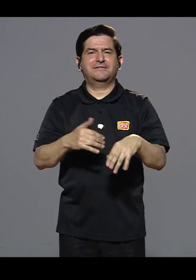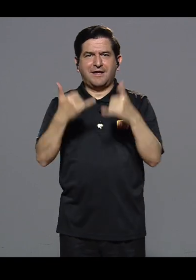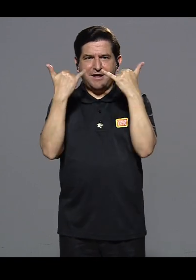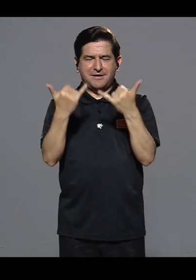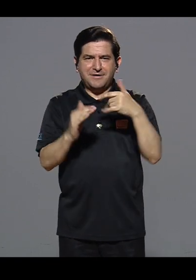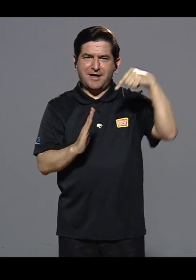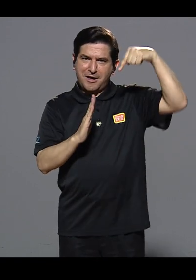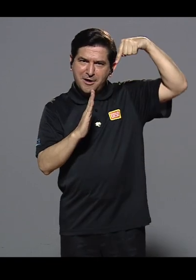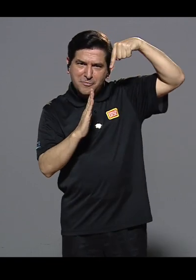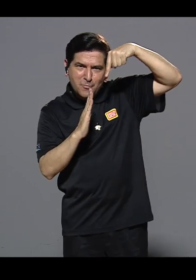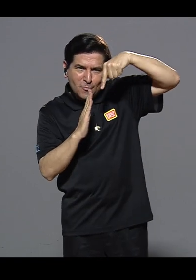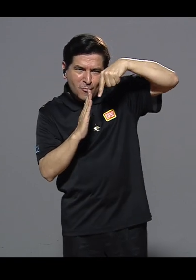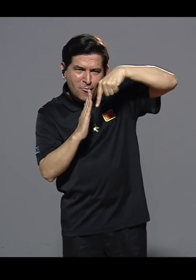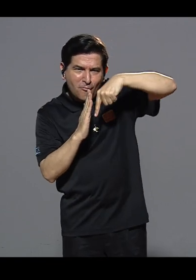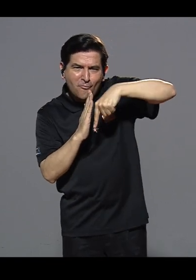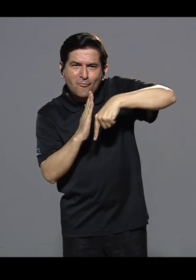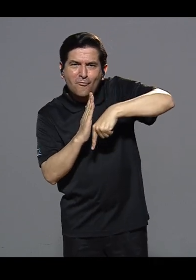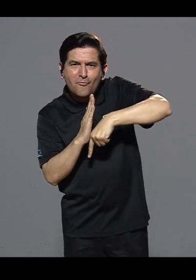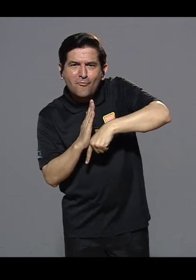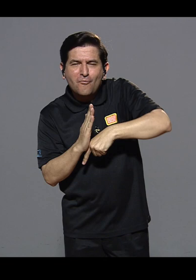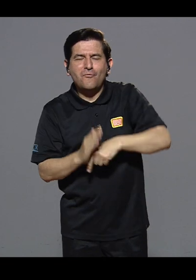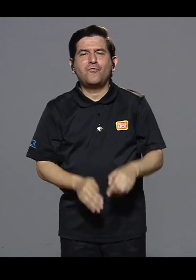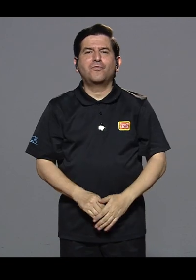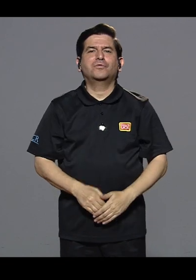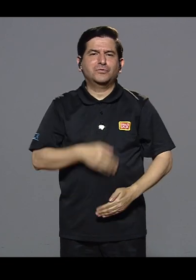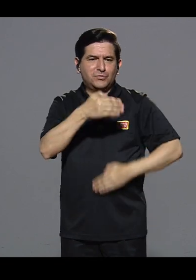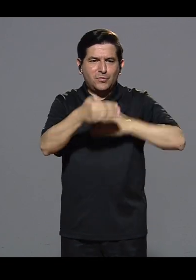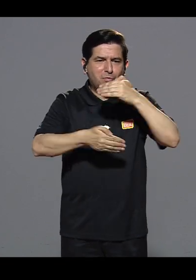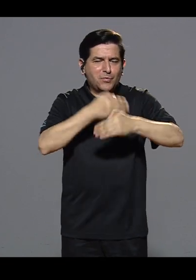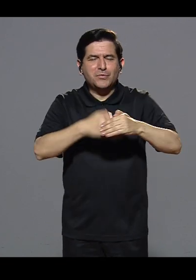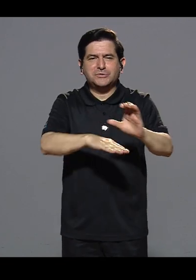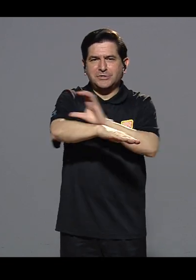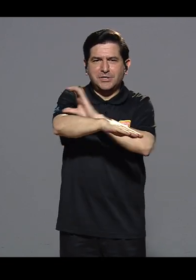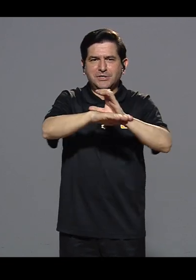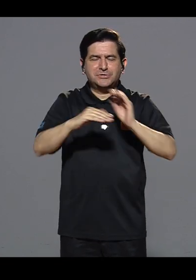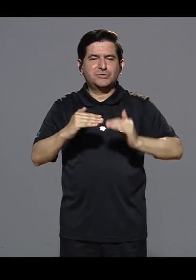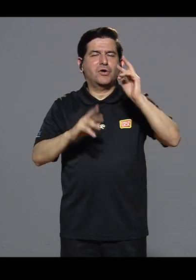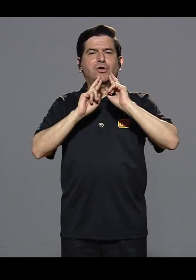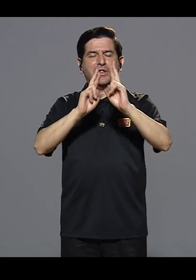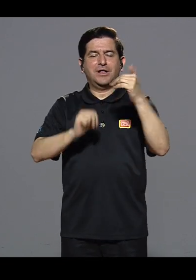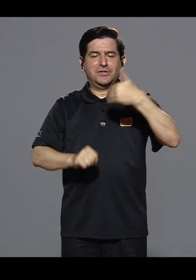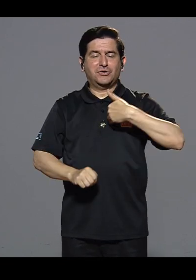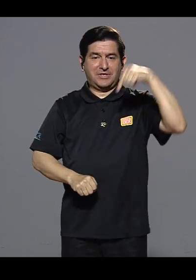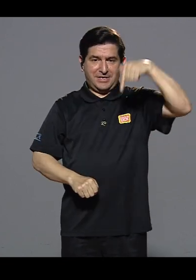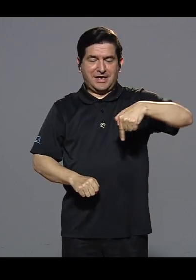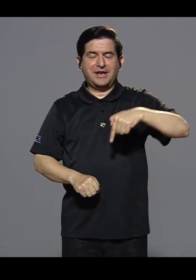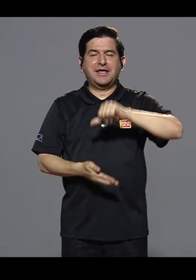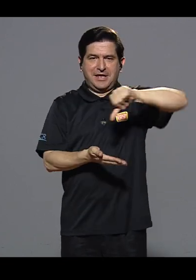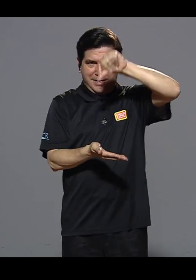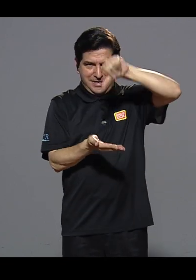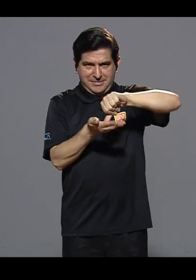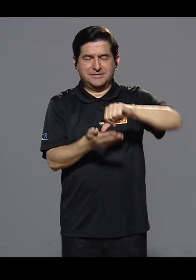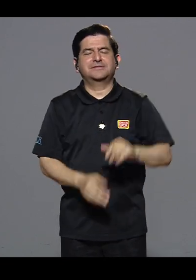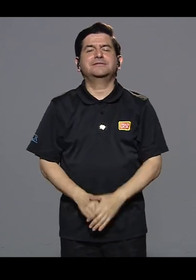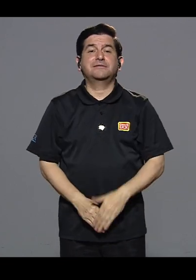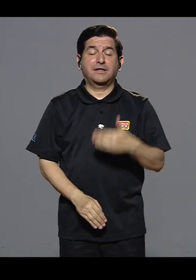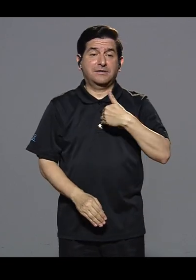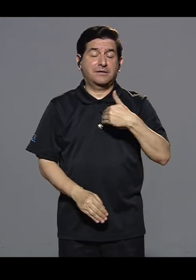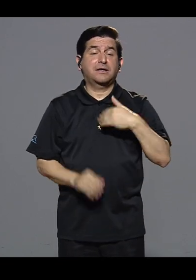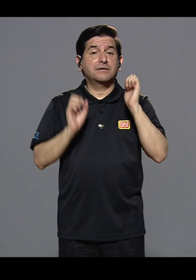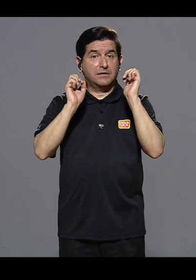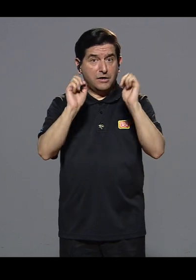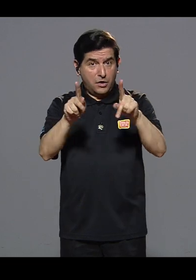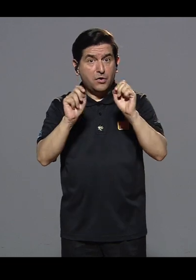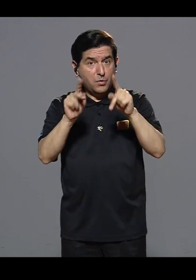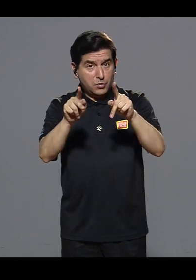de forma profunda en la computación de alto rendimiento que tenemos aquí en el CIGEFI.